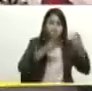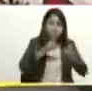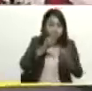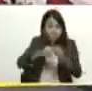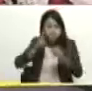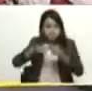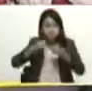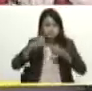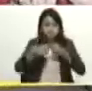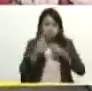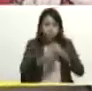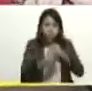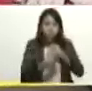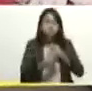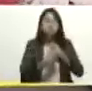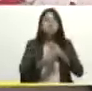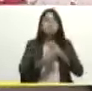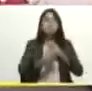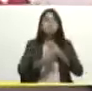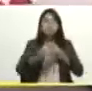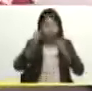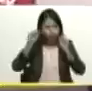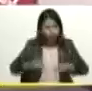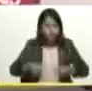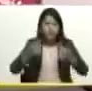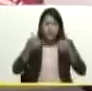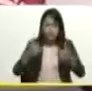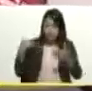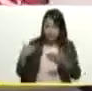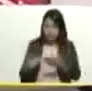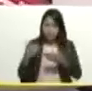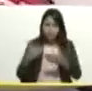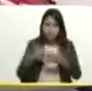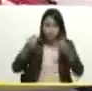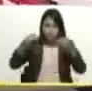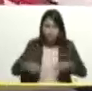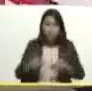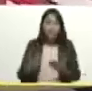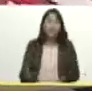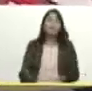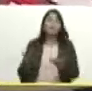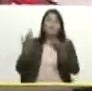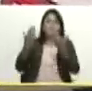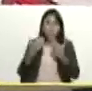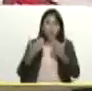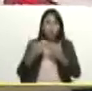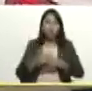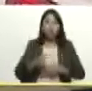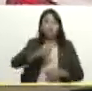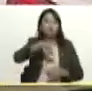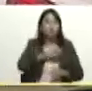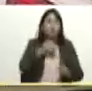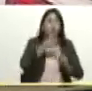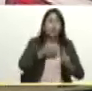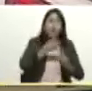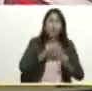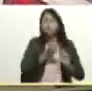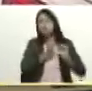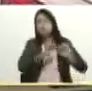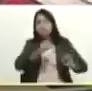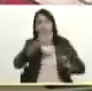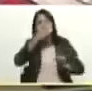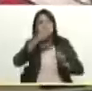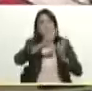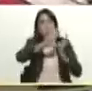Polo Patriótico, hayan ratificado en estas horas todo su apoyo a la batalla que estamos dando contra la